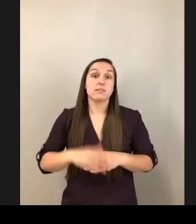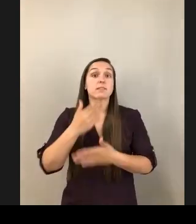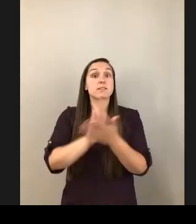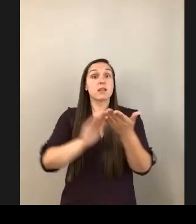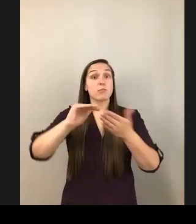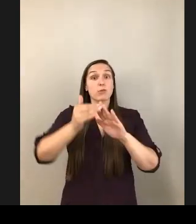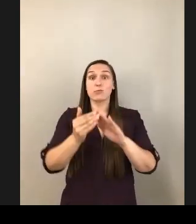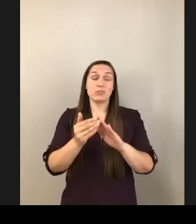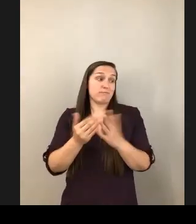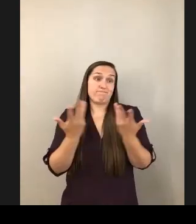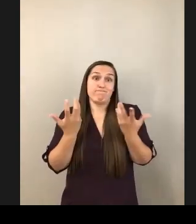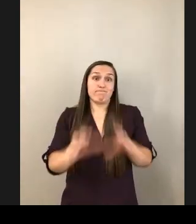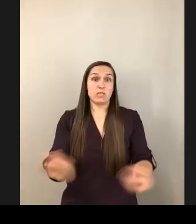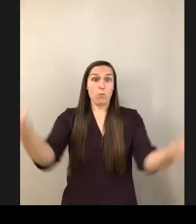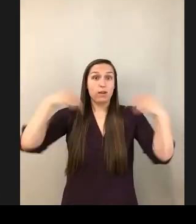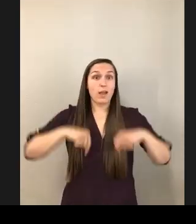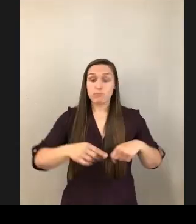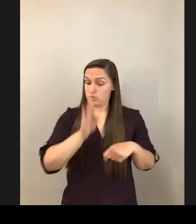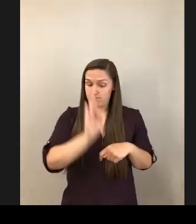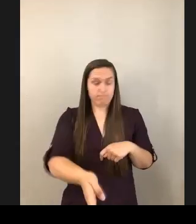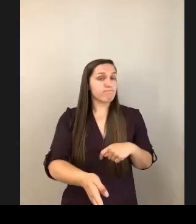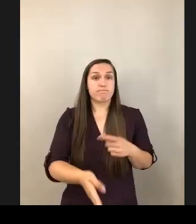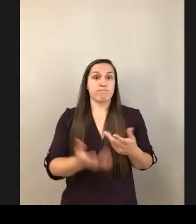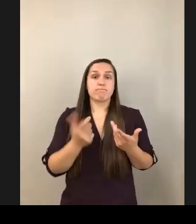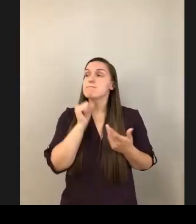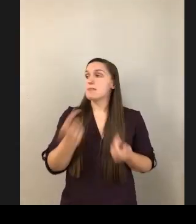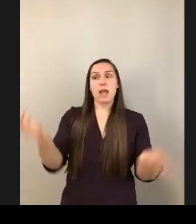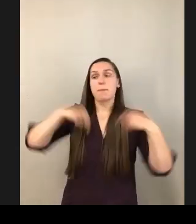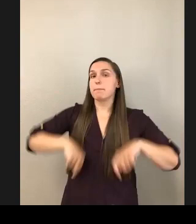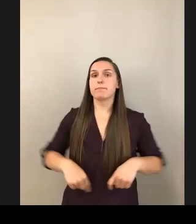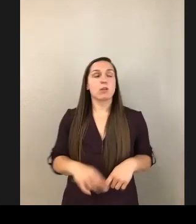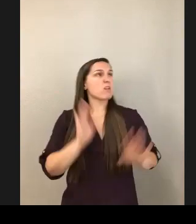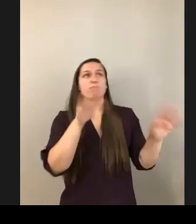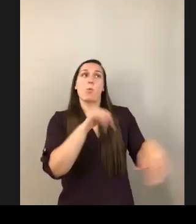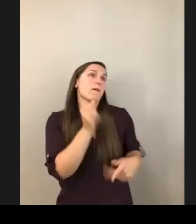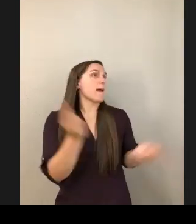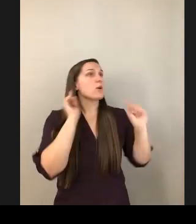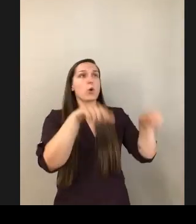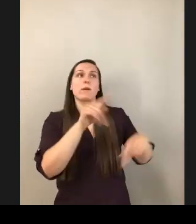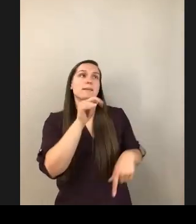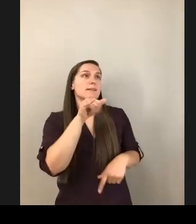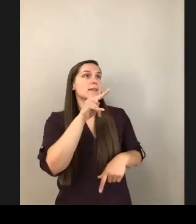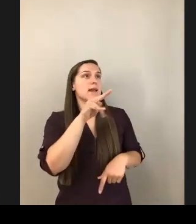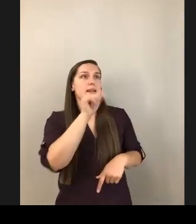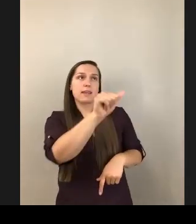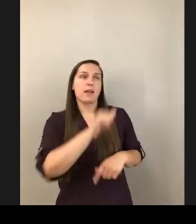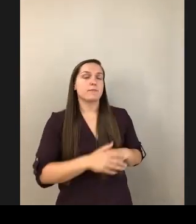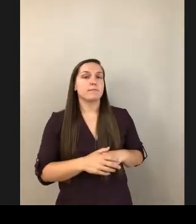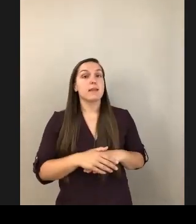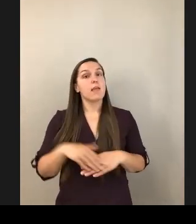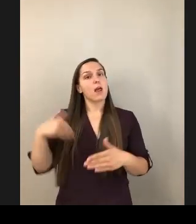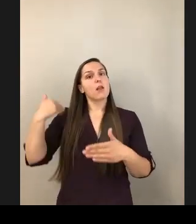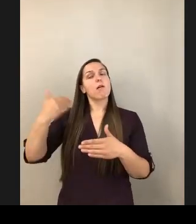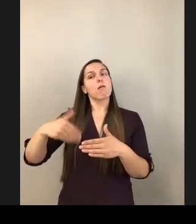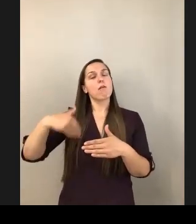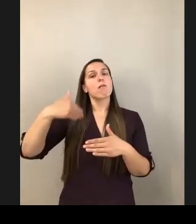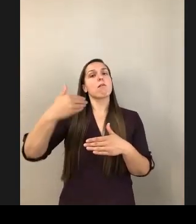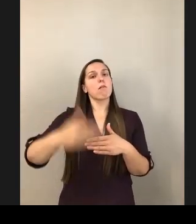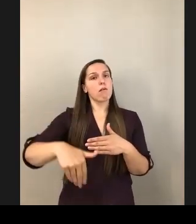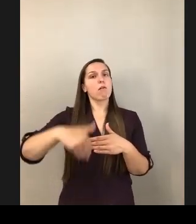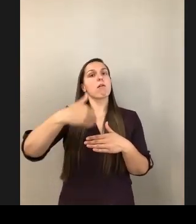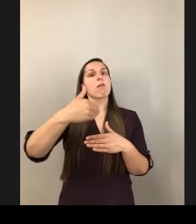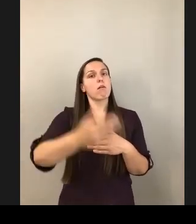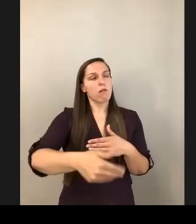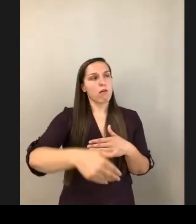algo similar sucedió en la ciudad de Dallas y algunas comunidades se rehusaron a asistir.